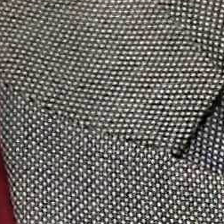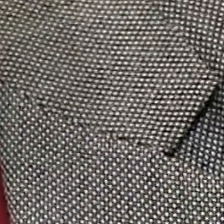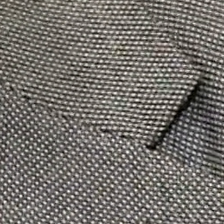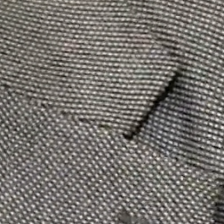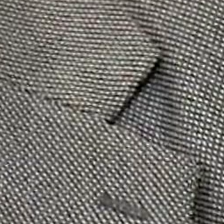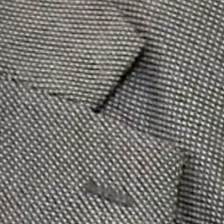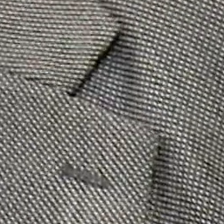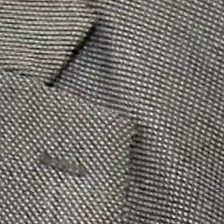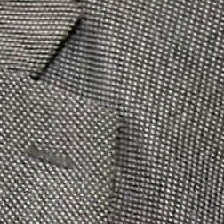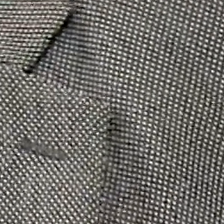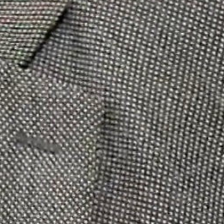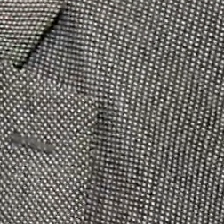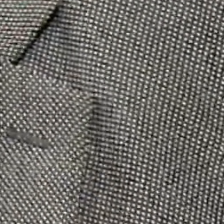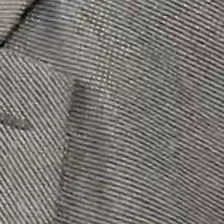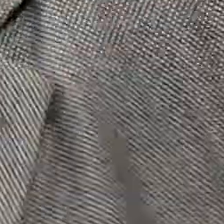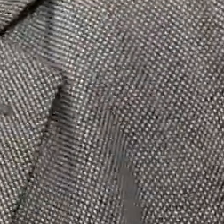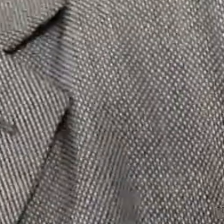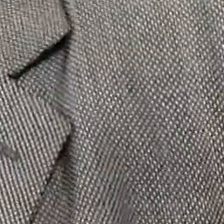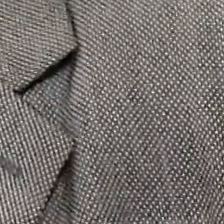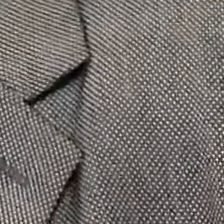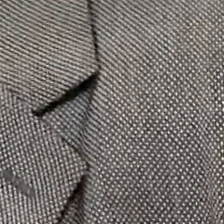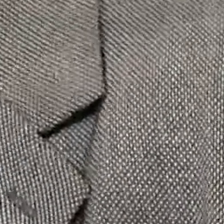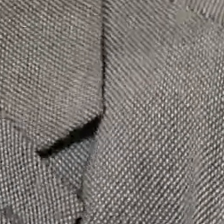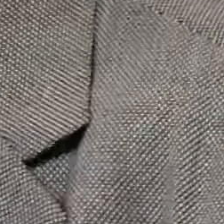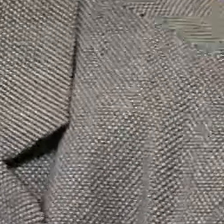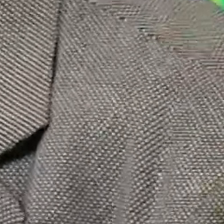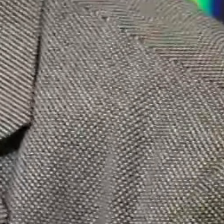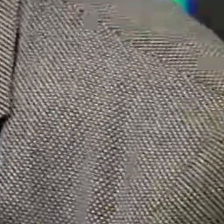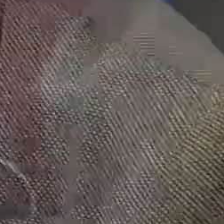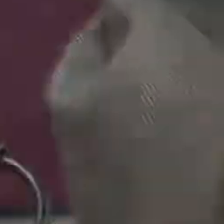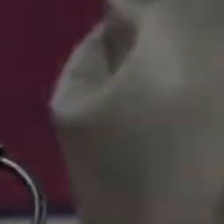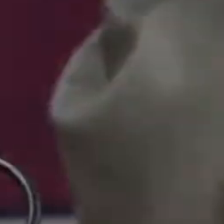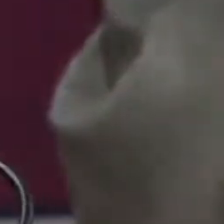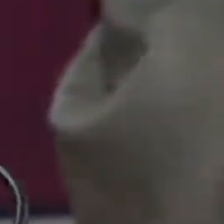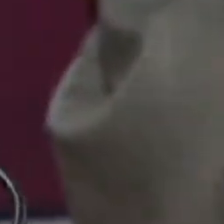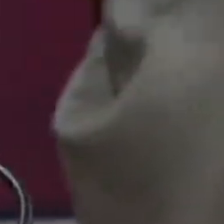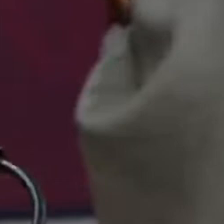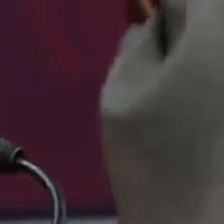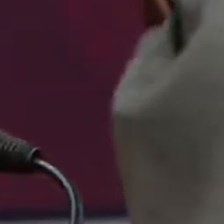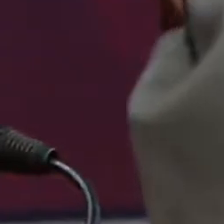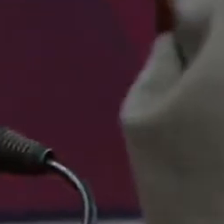Que vocero de la inquietud popular,